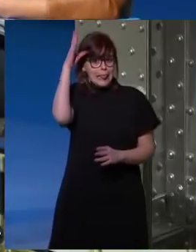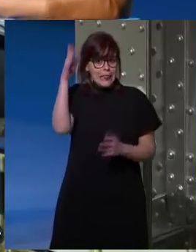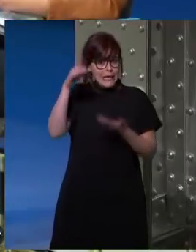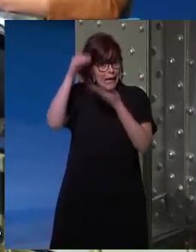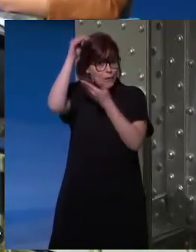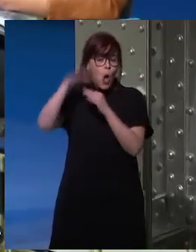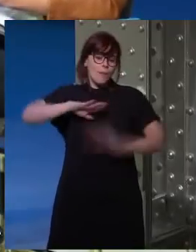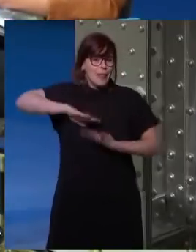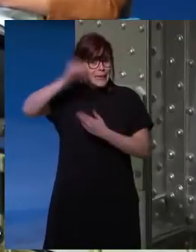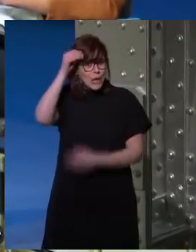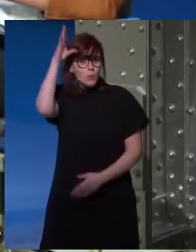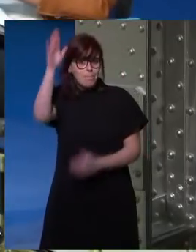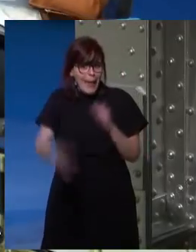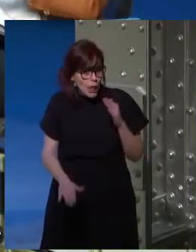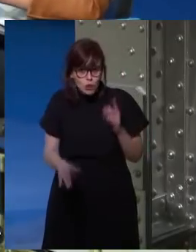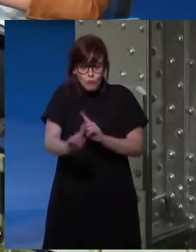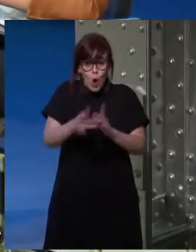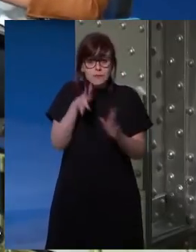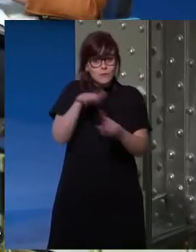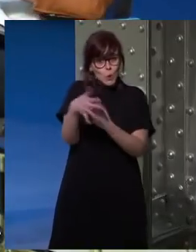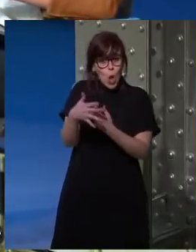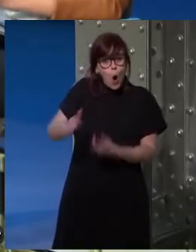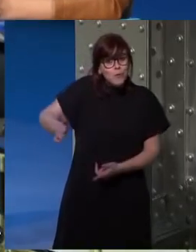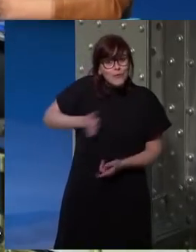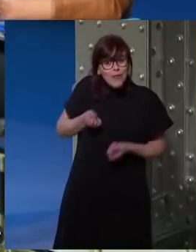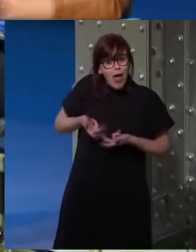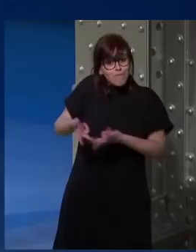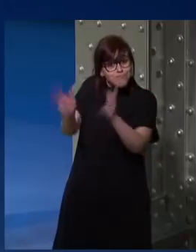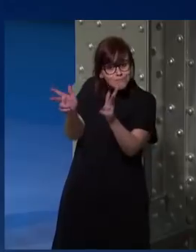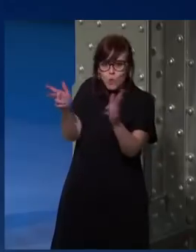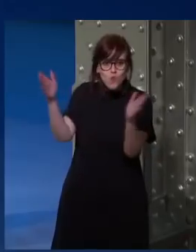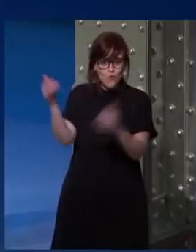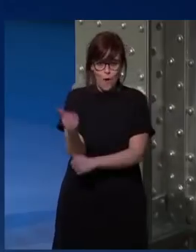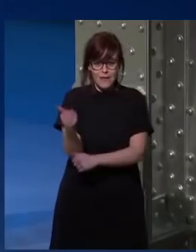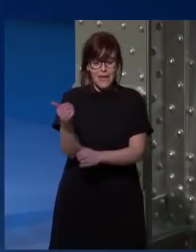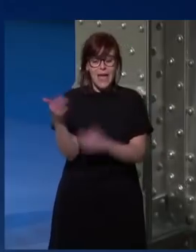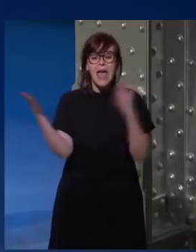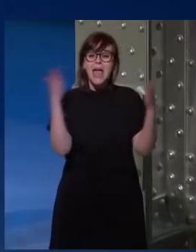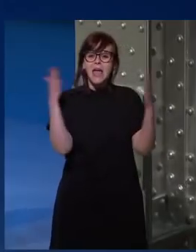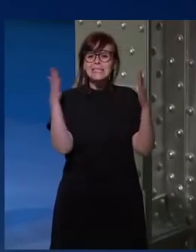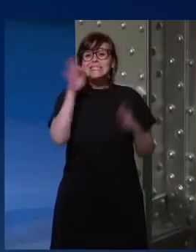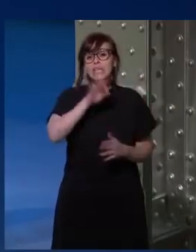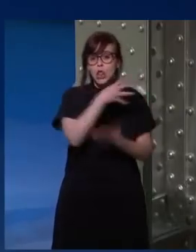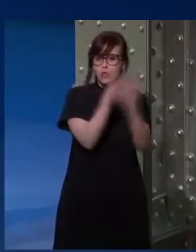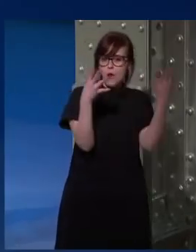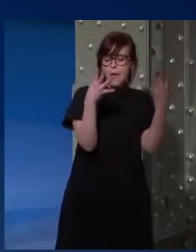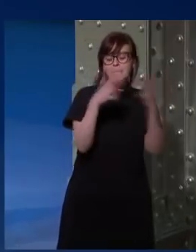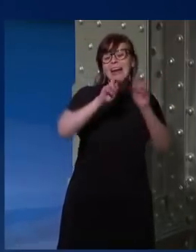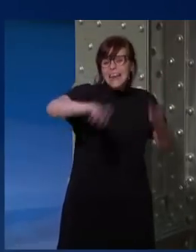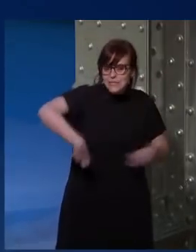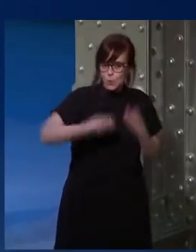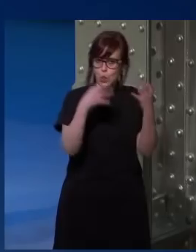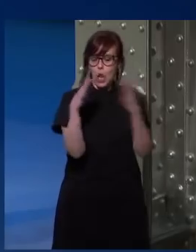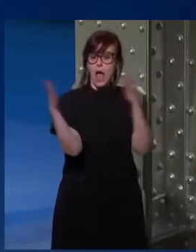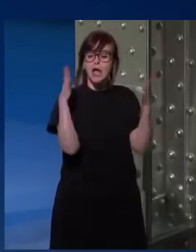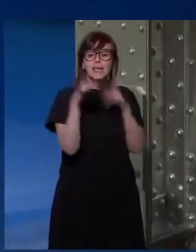es que realmente no se le daba la oportunidad. En la época de la Restauración, a finales del siglo XIX, la mujer era